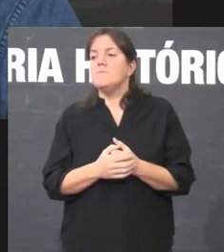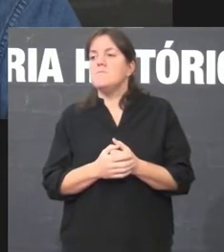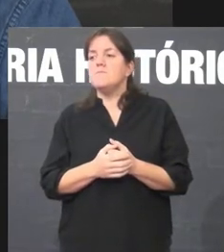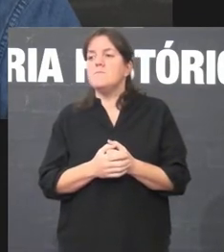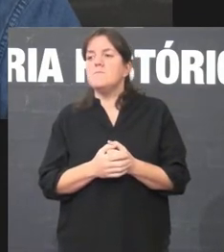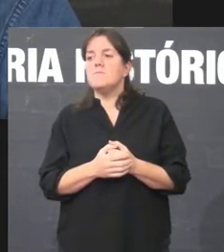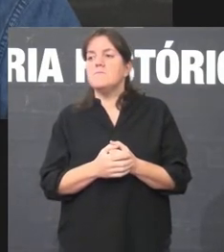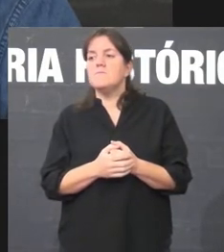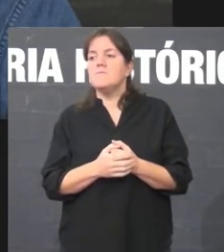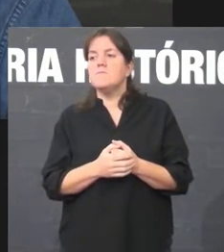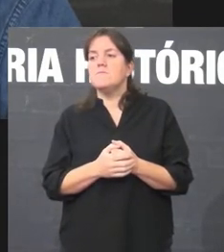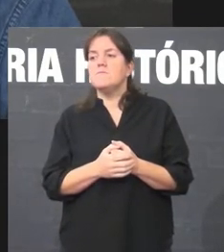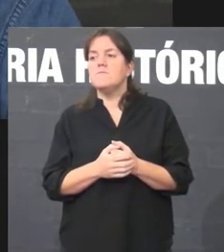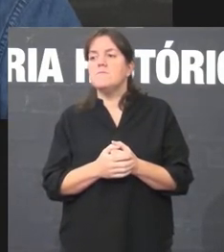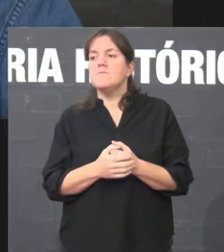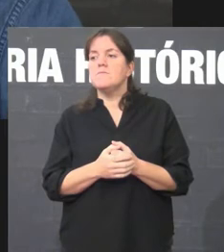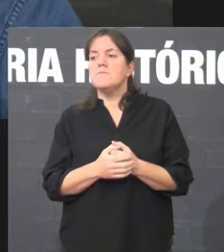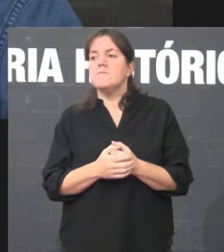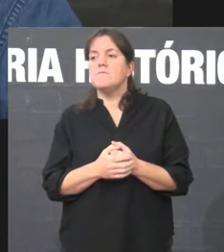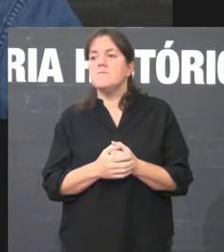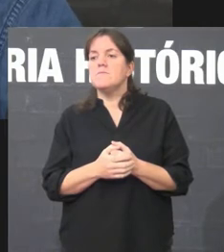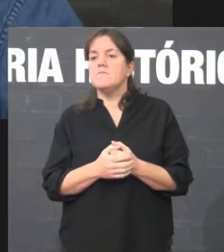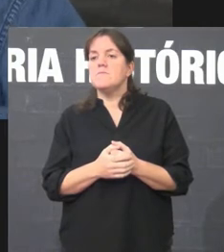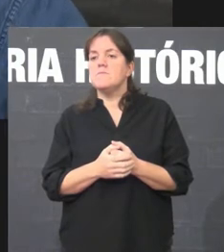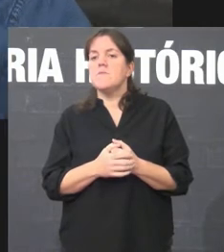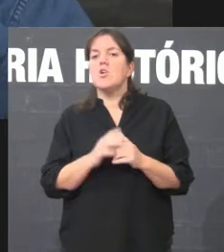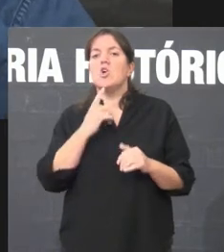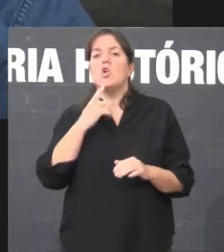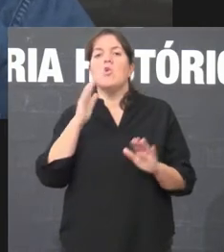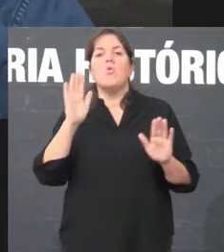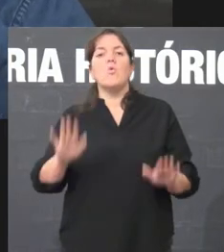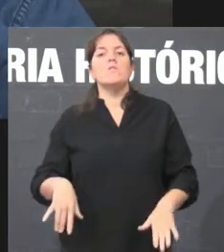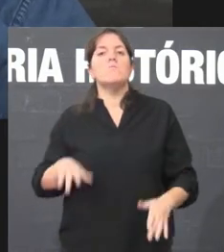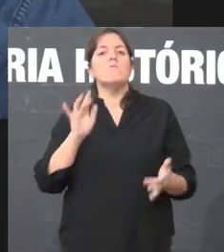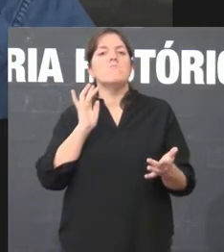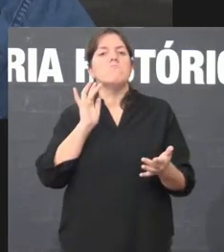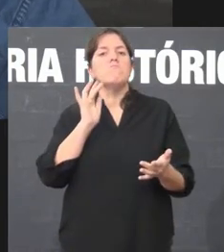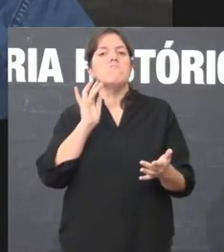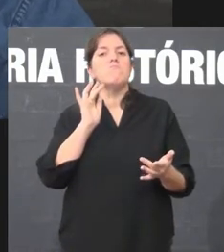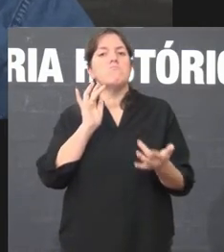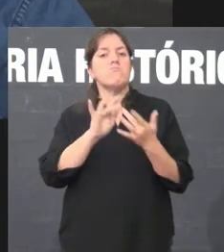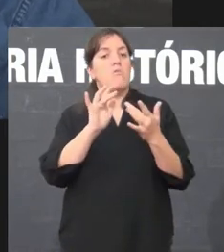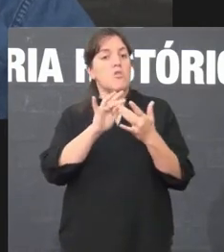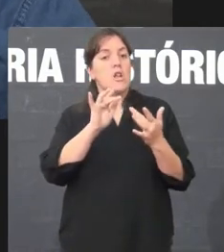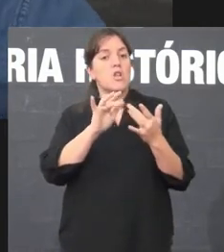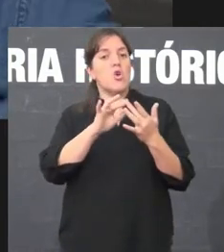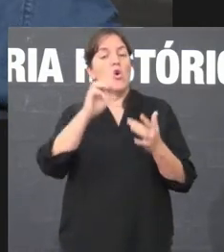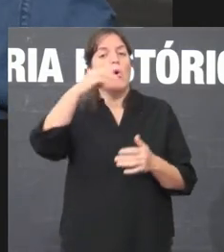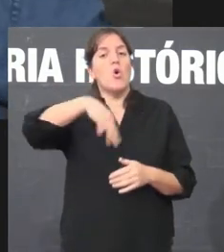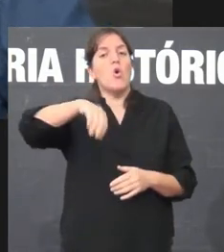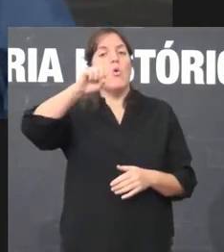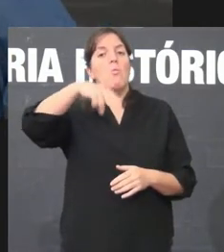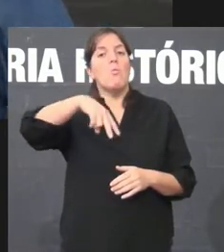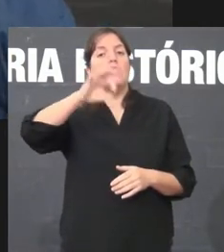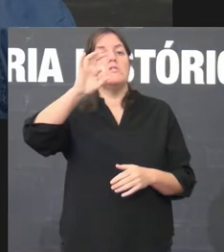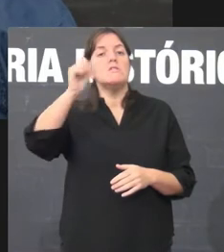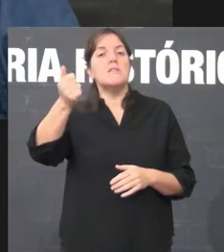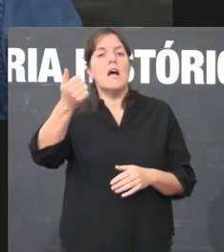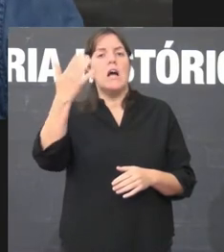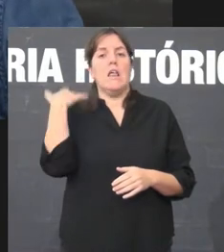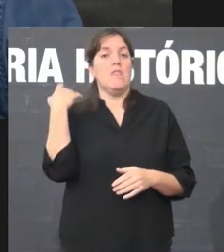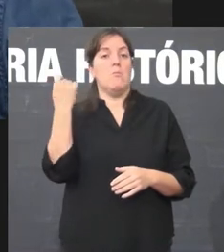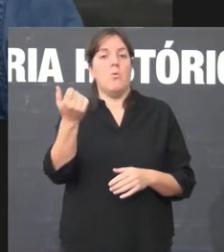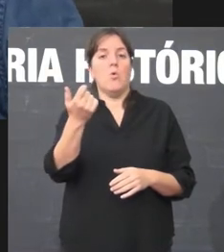La última vez que estuve hablando con Munsa, no hace demasiado, me